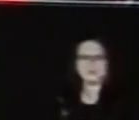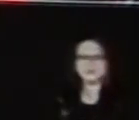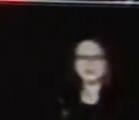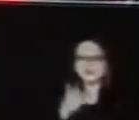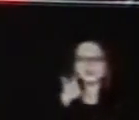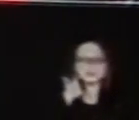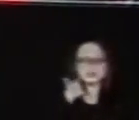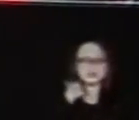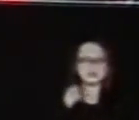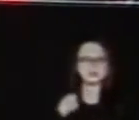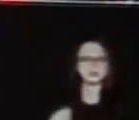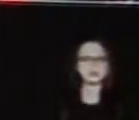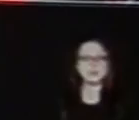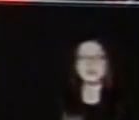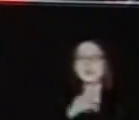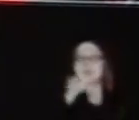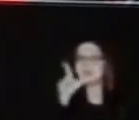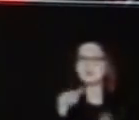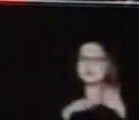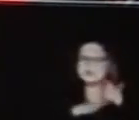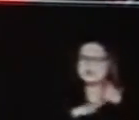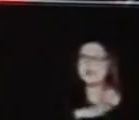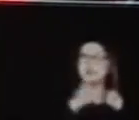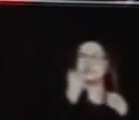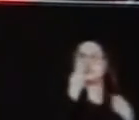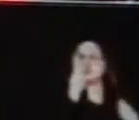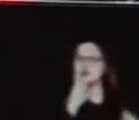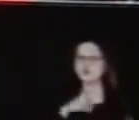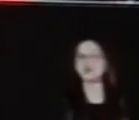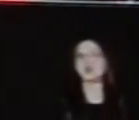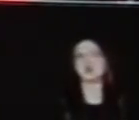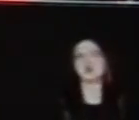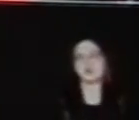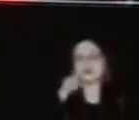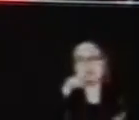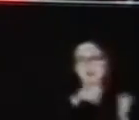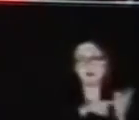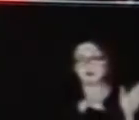Posteriormente, hubo dos gobiernos, de